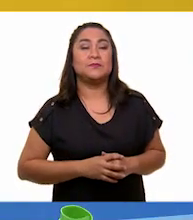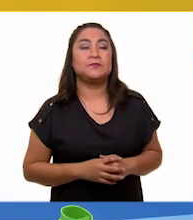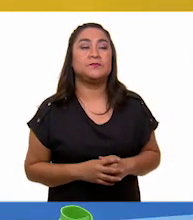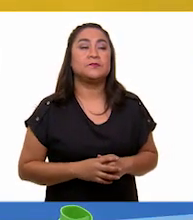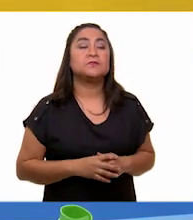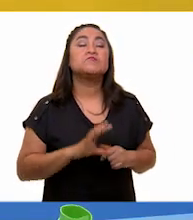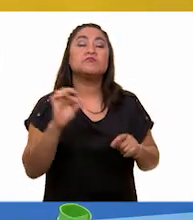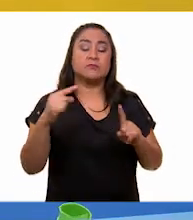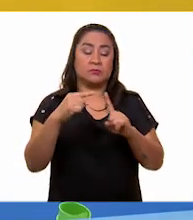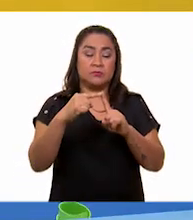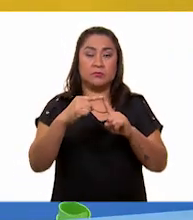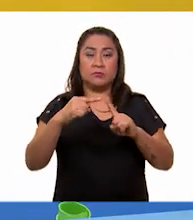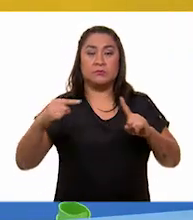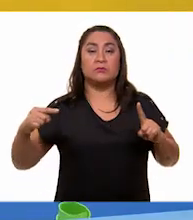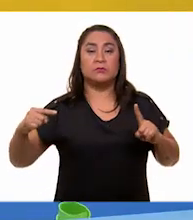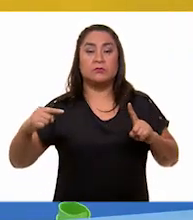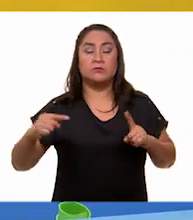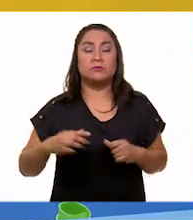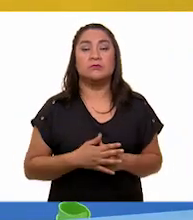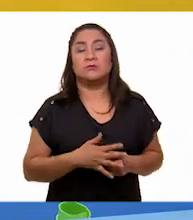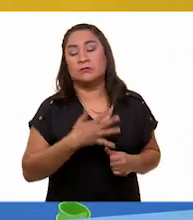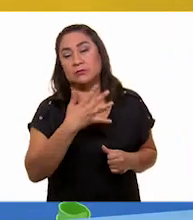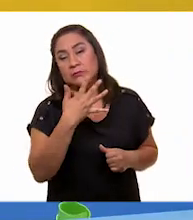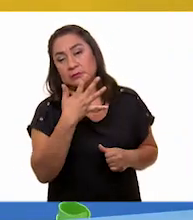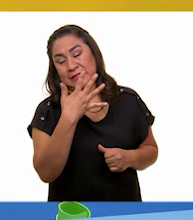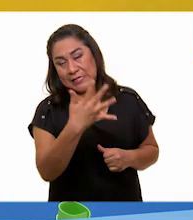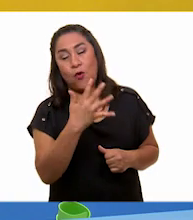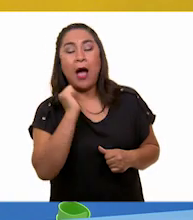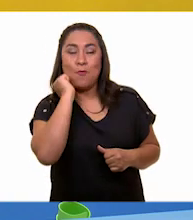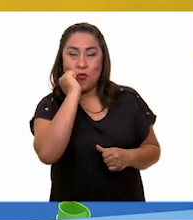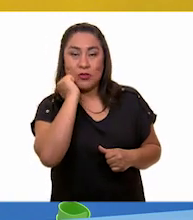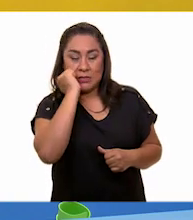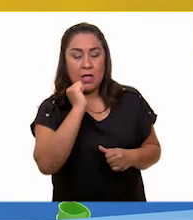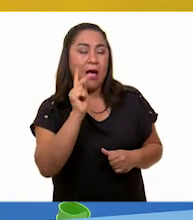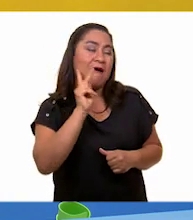lo vamos a dividir entre 5 jabones.